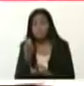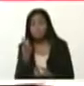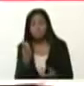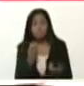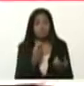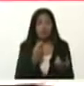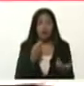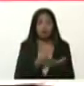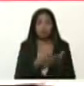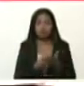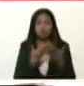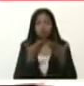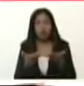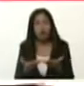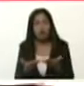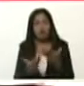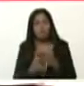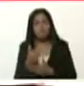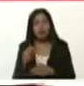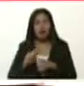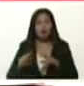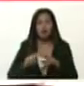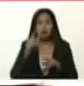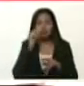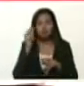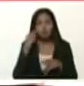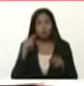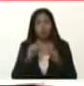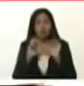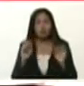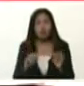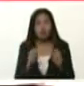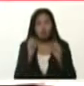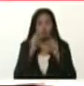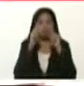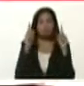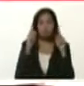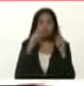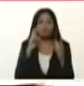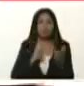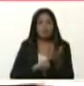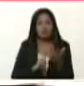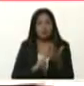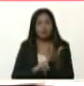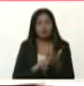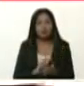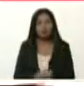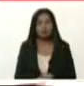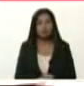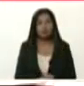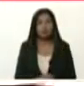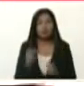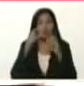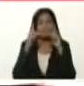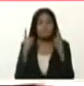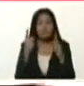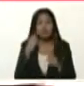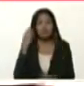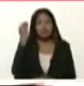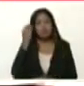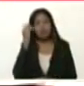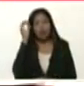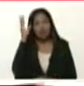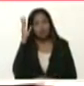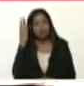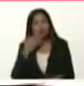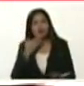más. Y veo a los niños y niñas, me impresiona. Me impresionan sus conceptos, sus ideas,